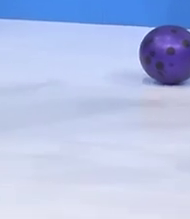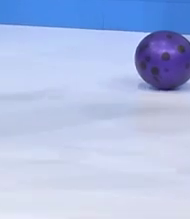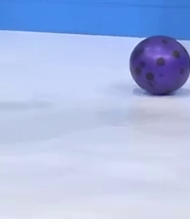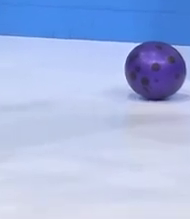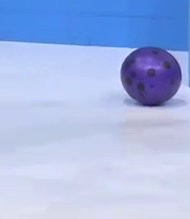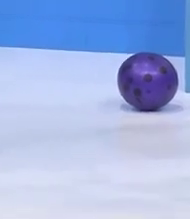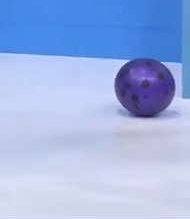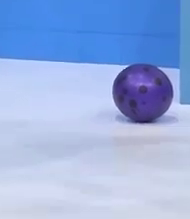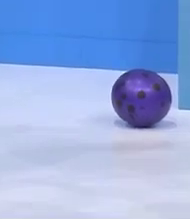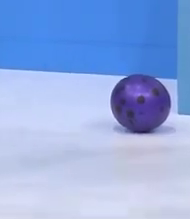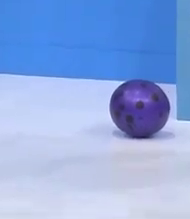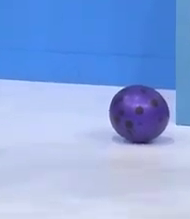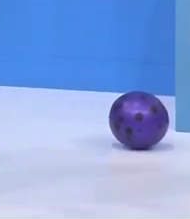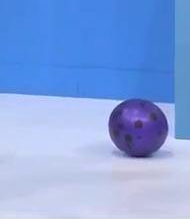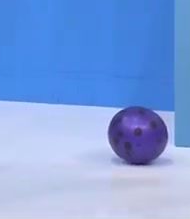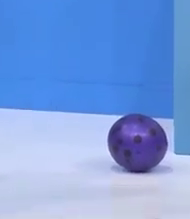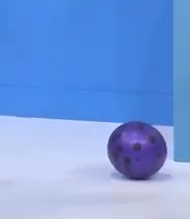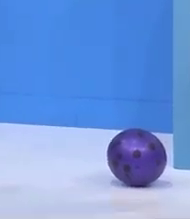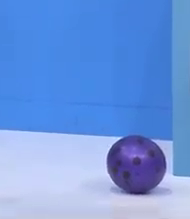cintura